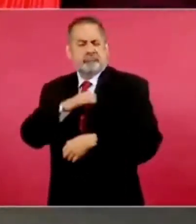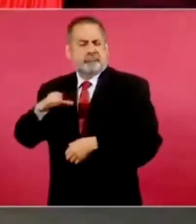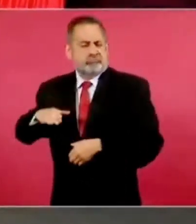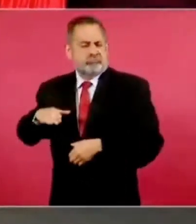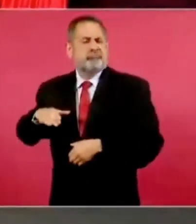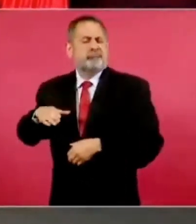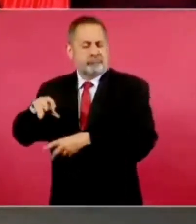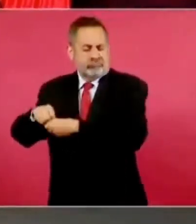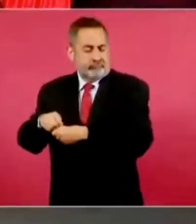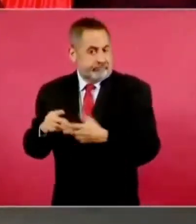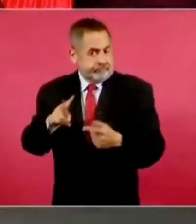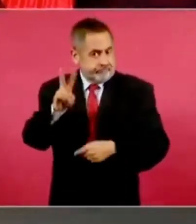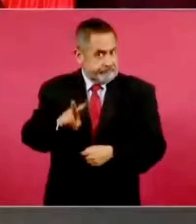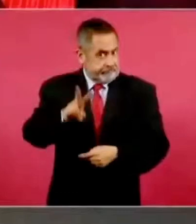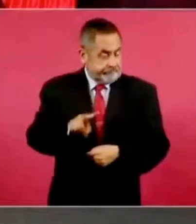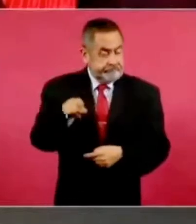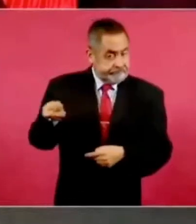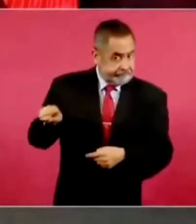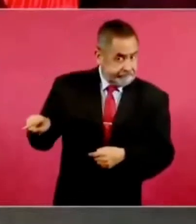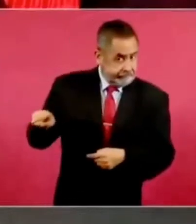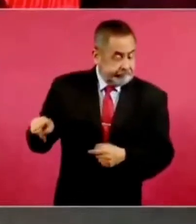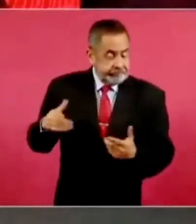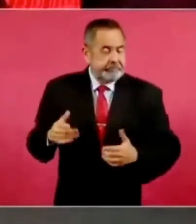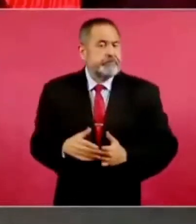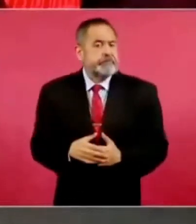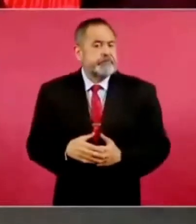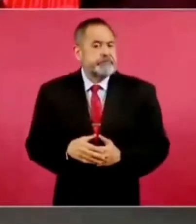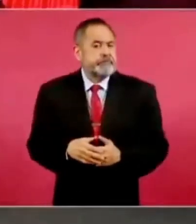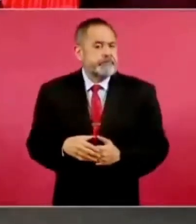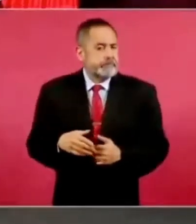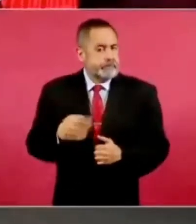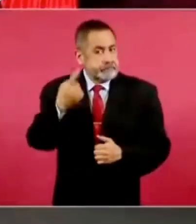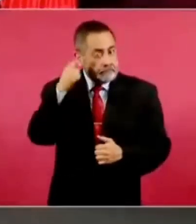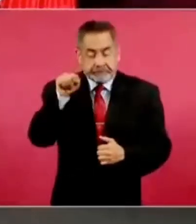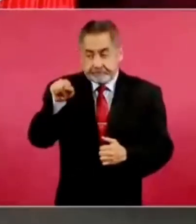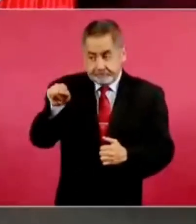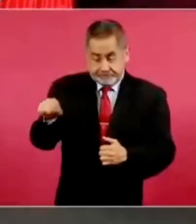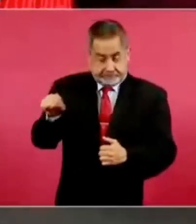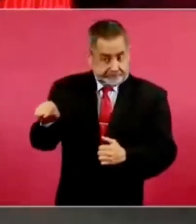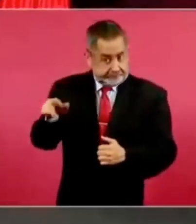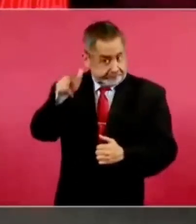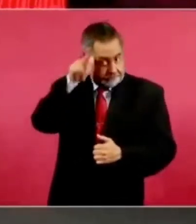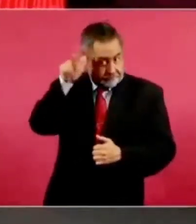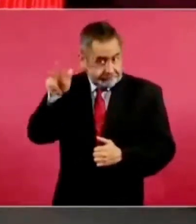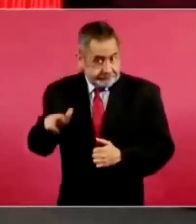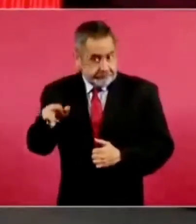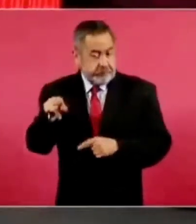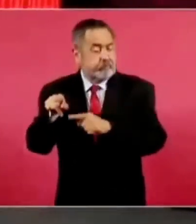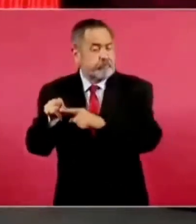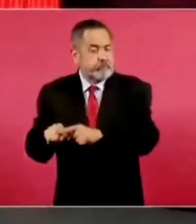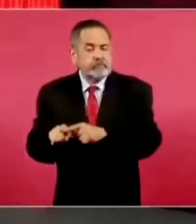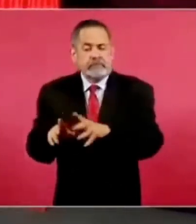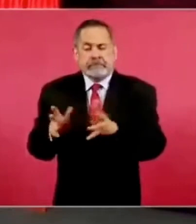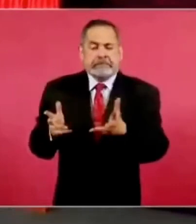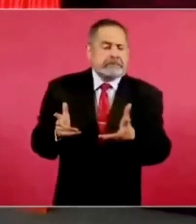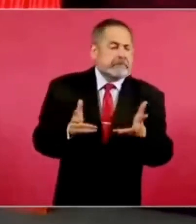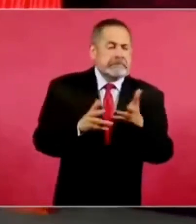Así lo demuestra el hecho de que para evitar el